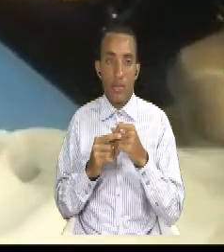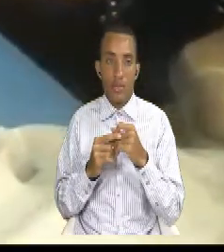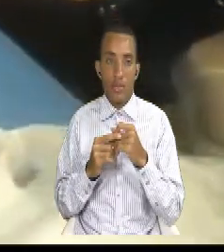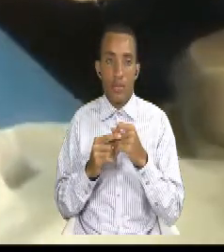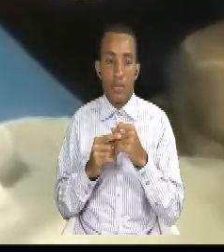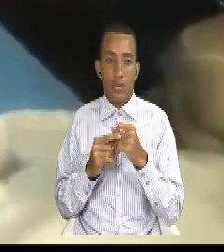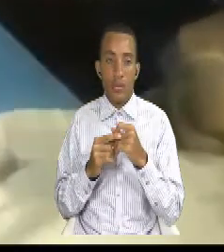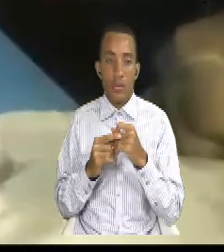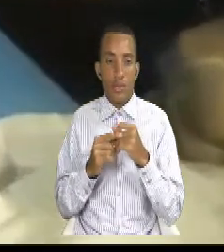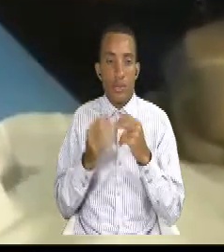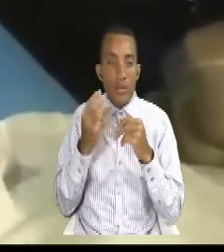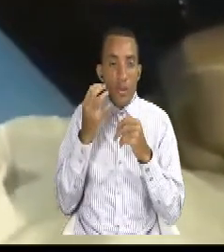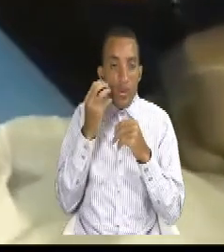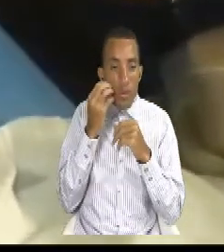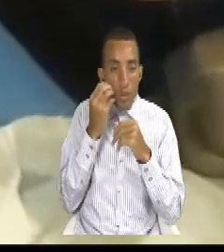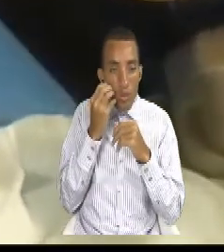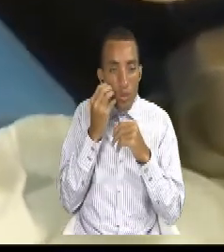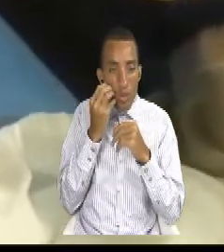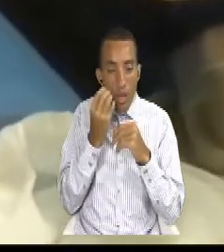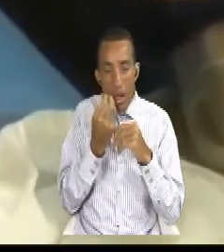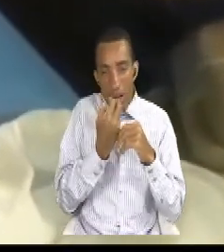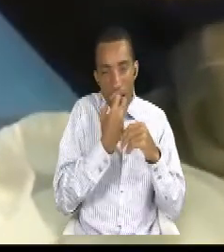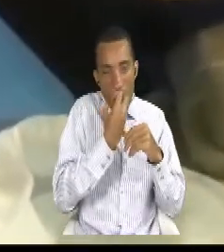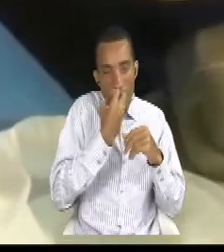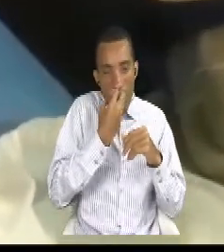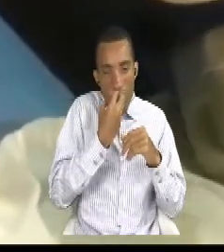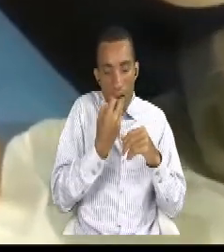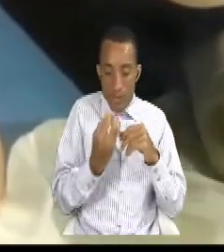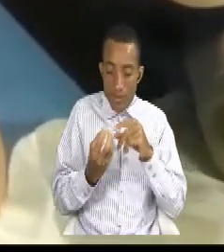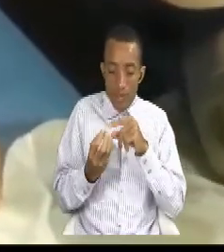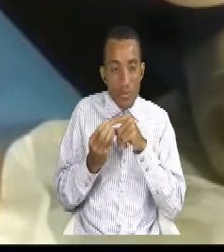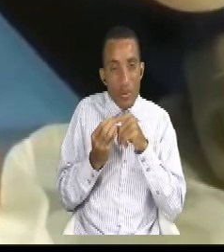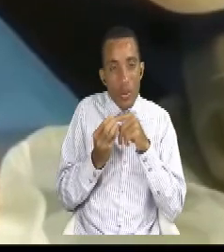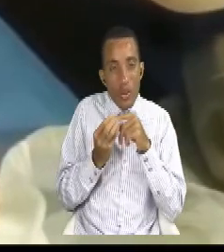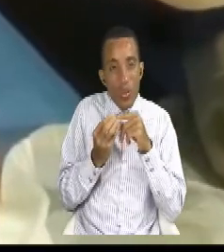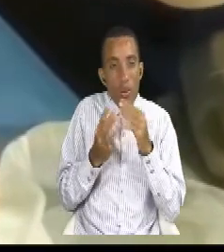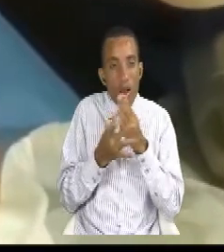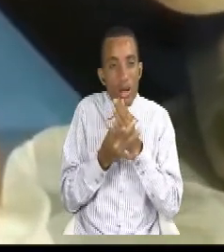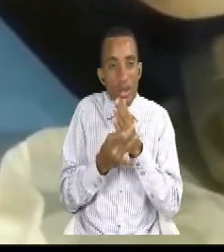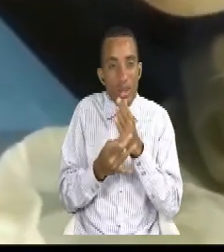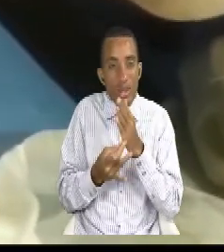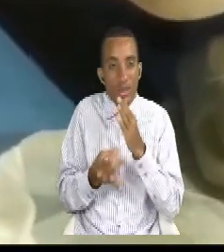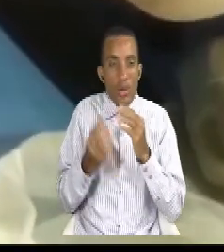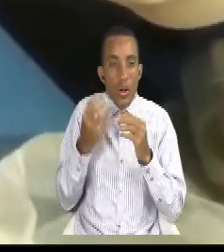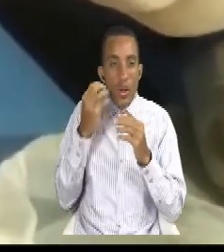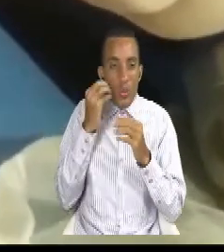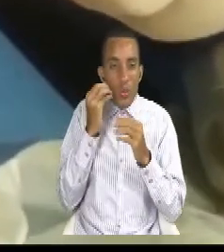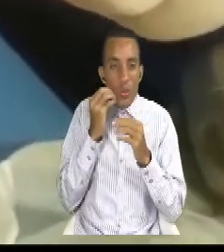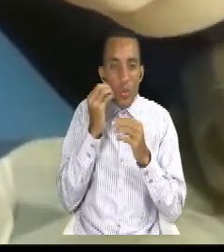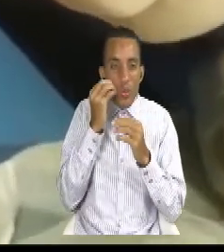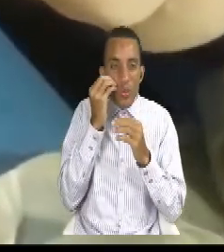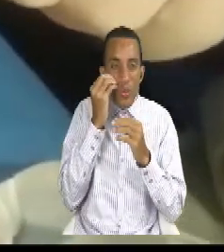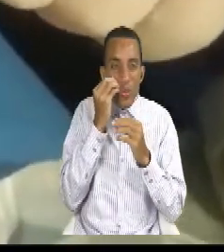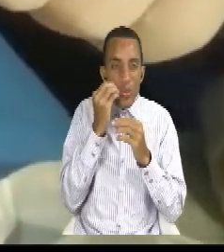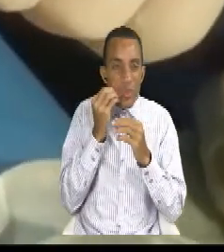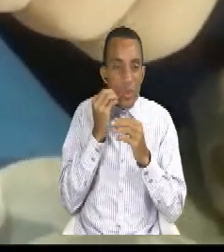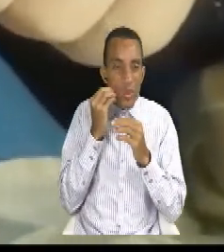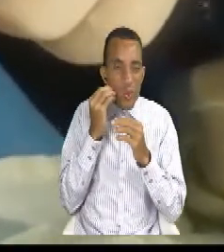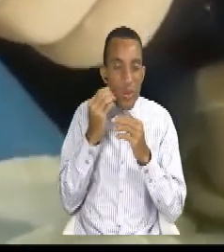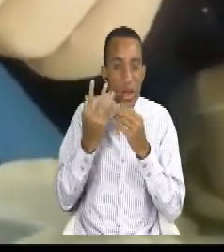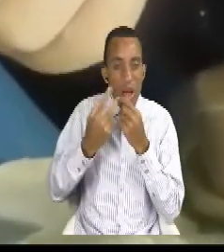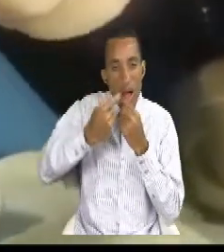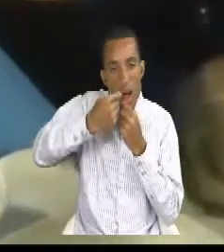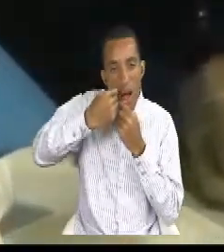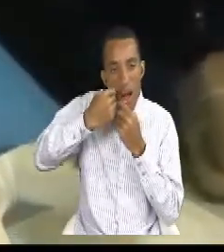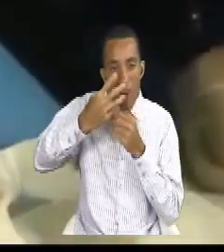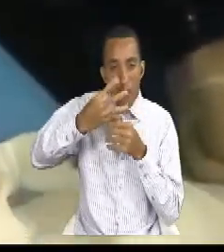Las bolsas de Bichat entonces están ubicadas a los lados, por la parte interna de las